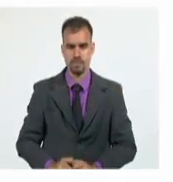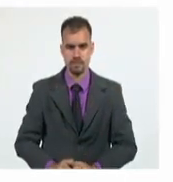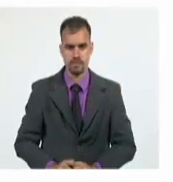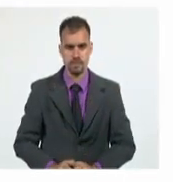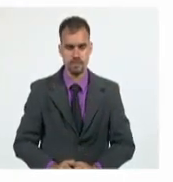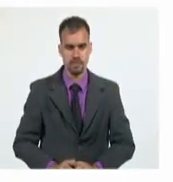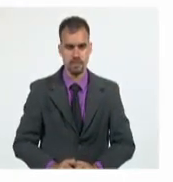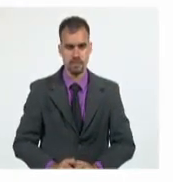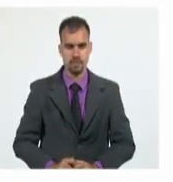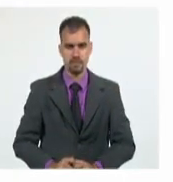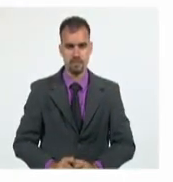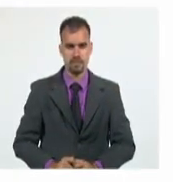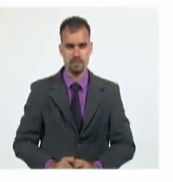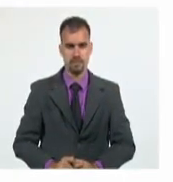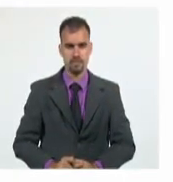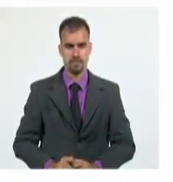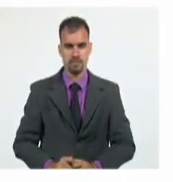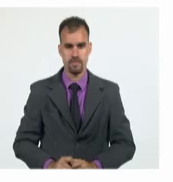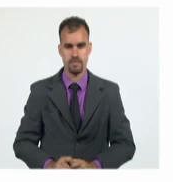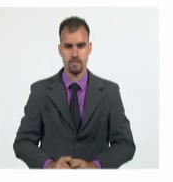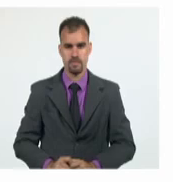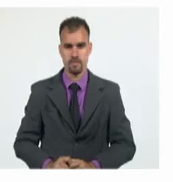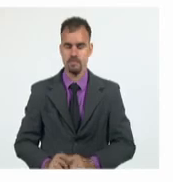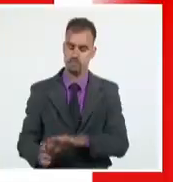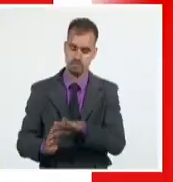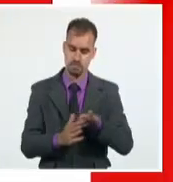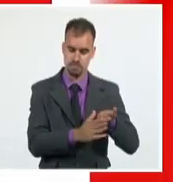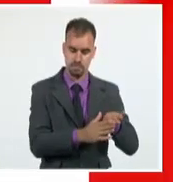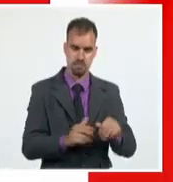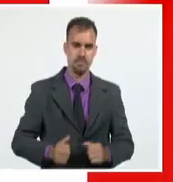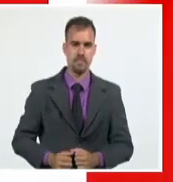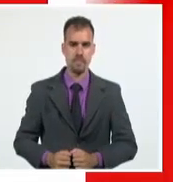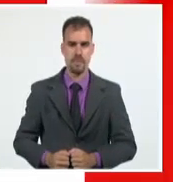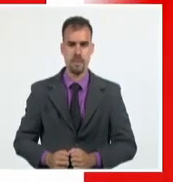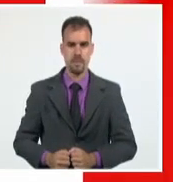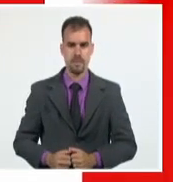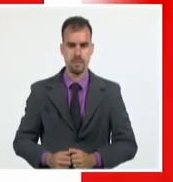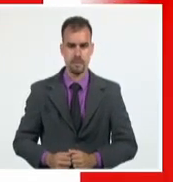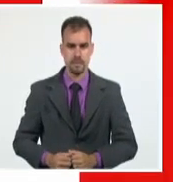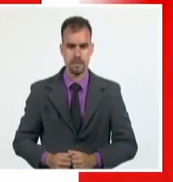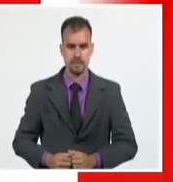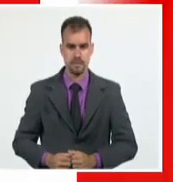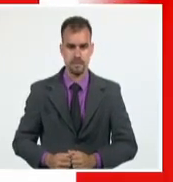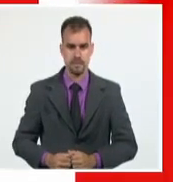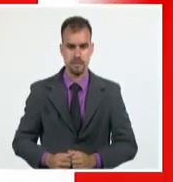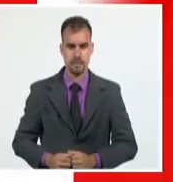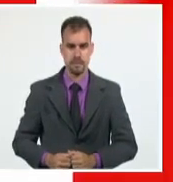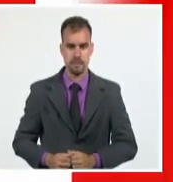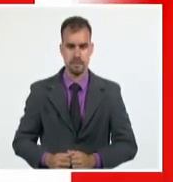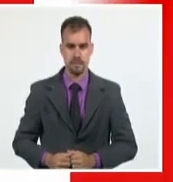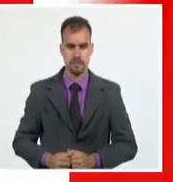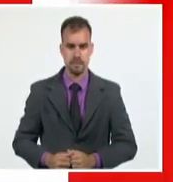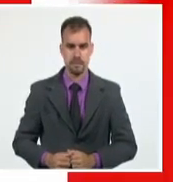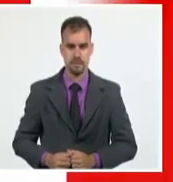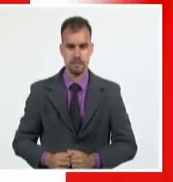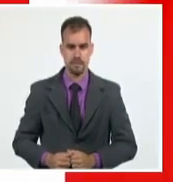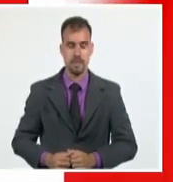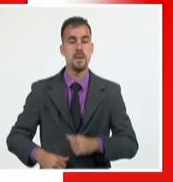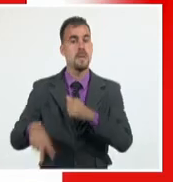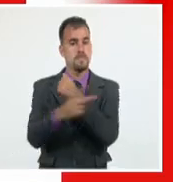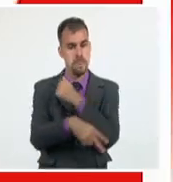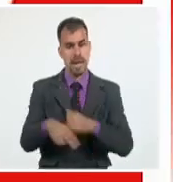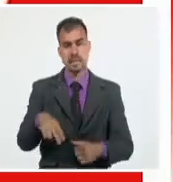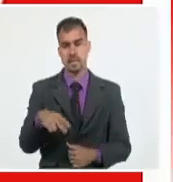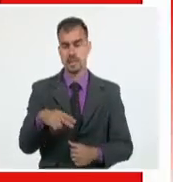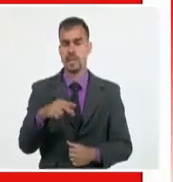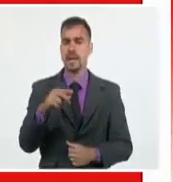de Cuba. El Frente Sandinista de Liberación Nacional, FSLN, por su sigla, Partido del Gobierno en Nicaragua,